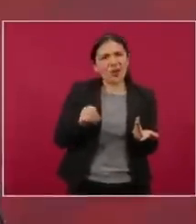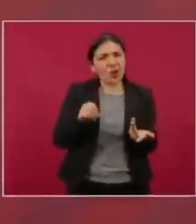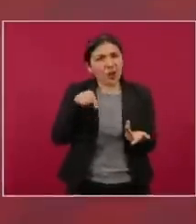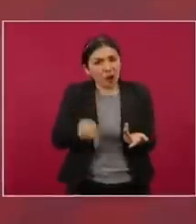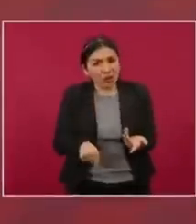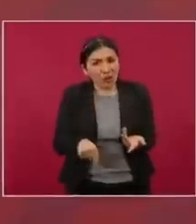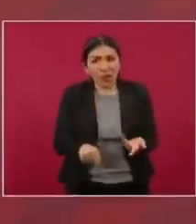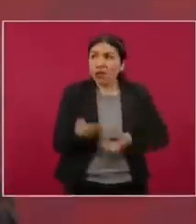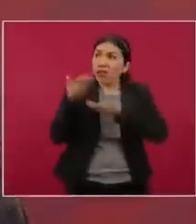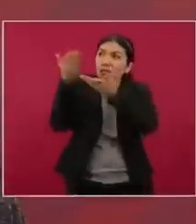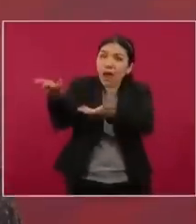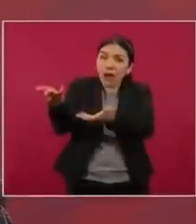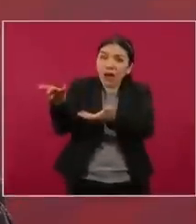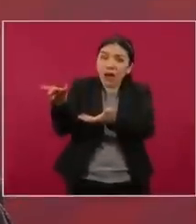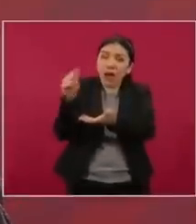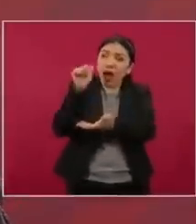se va a entregar